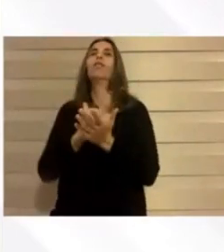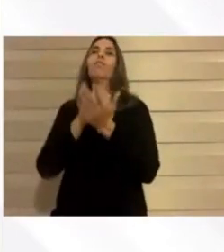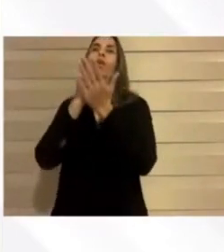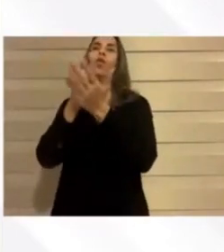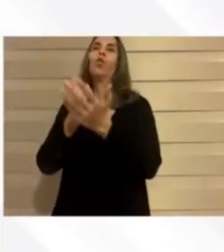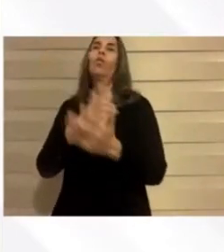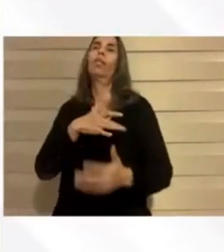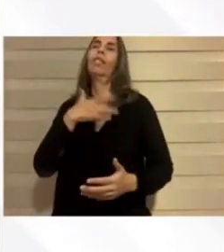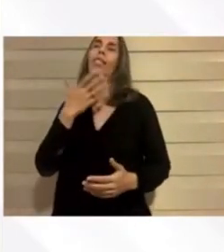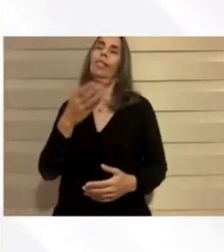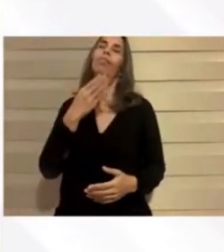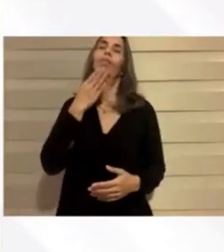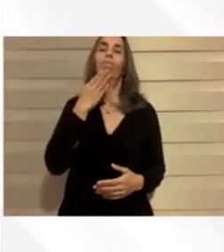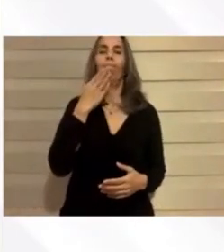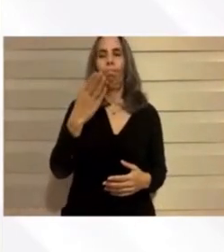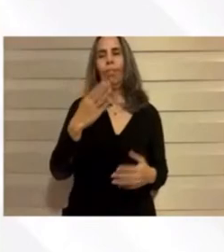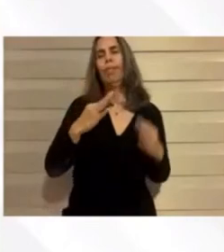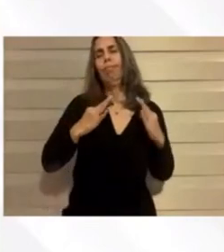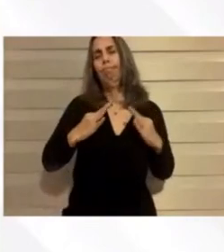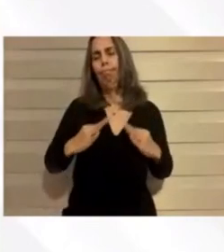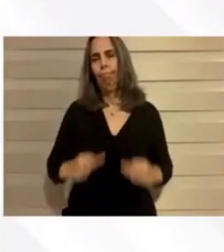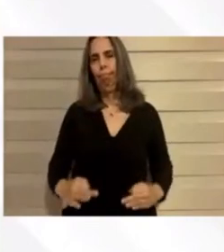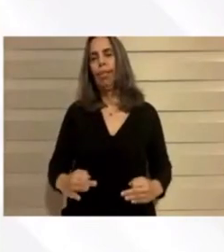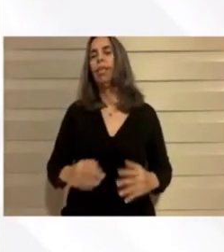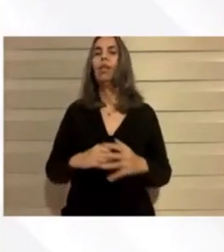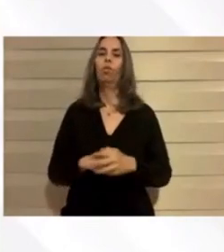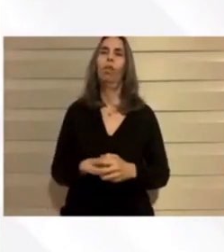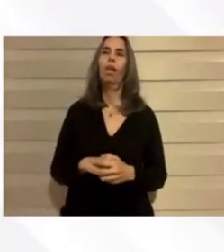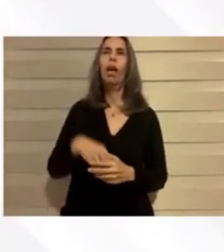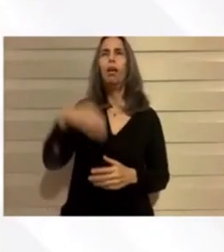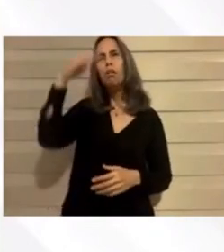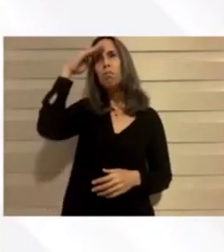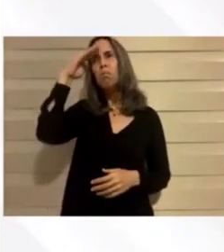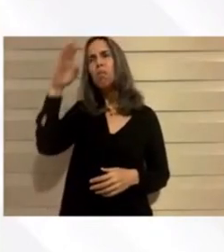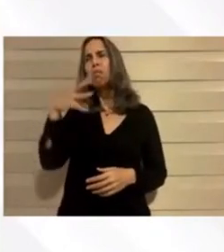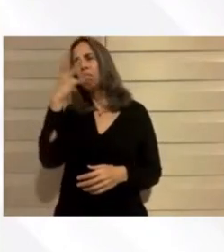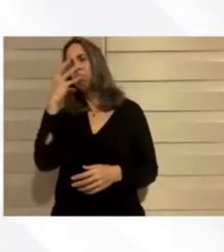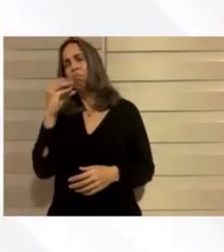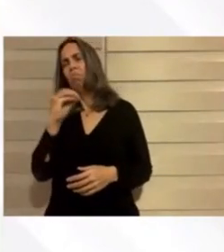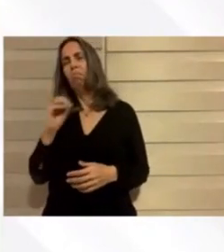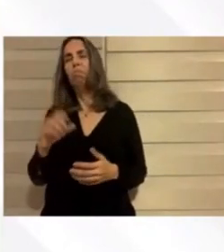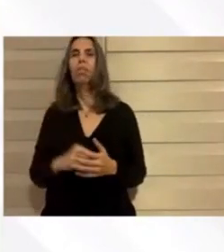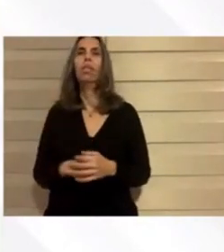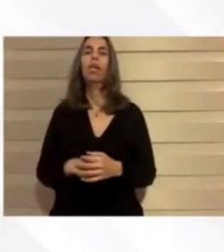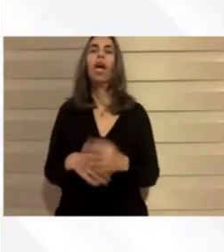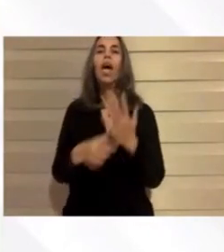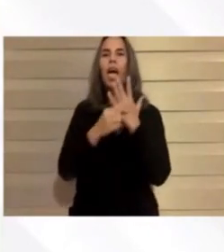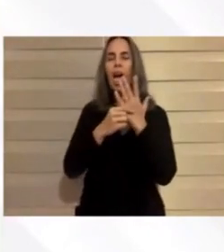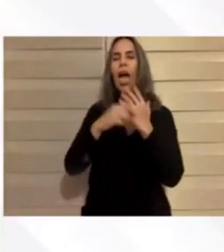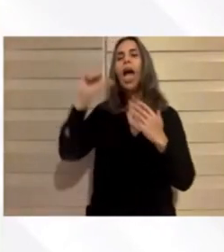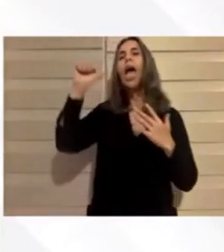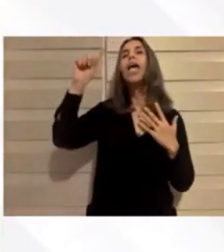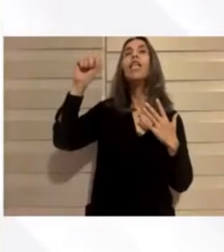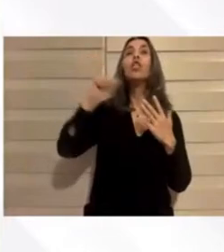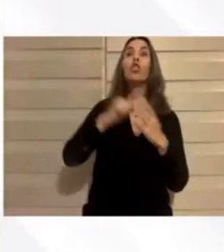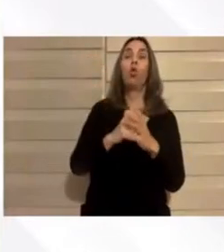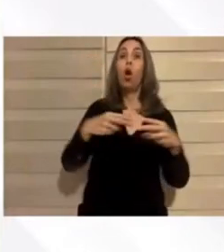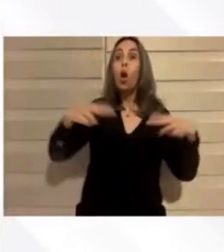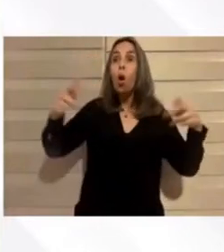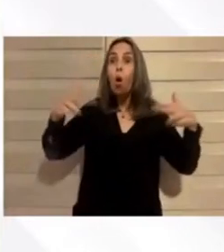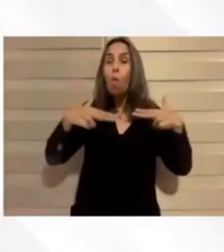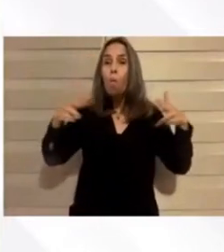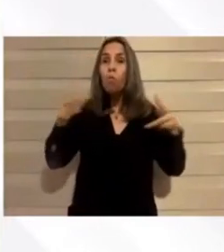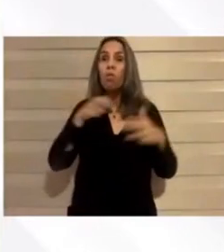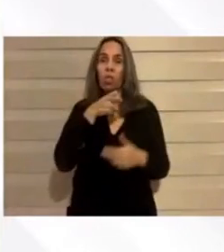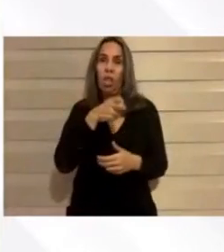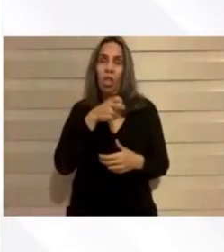que está pasando el mundo. Como dijo Elton John, la música tiene poder sanador, tiene la habilidad de sacar a la